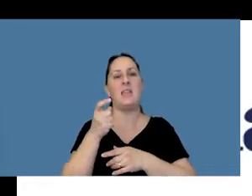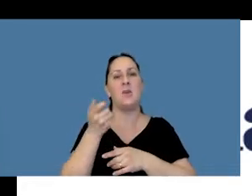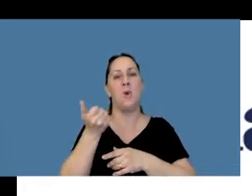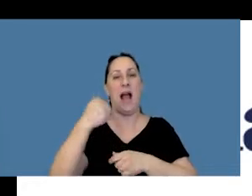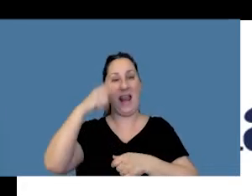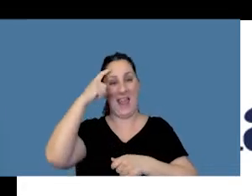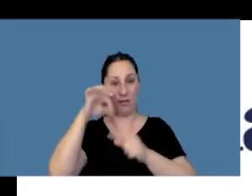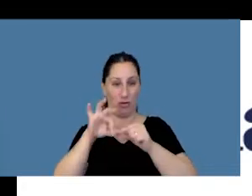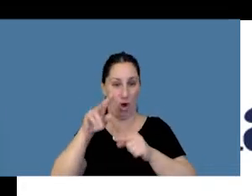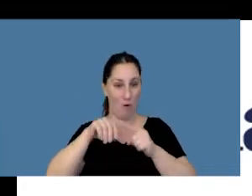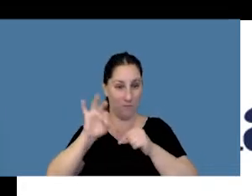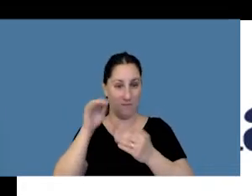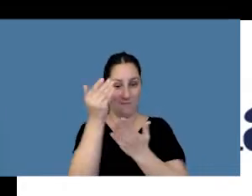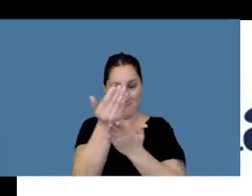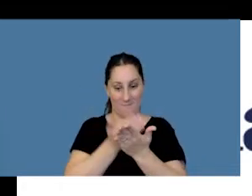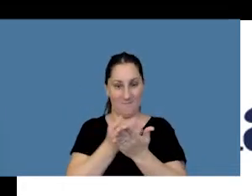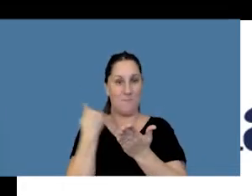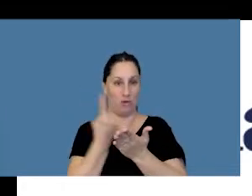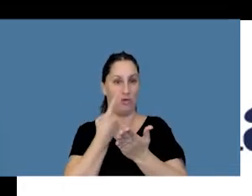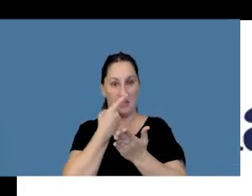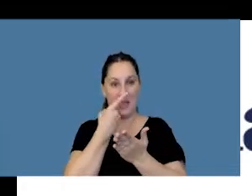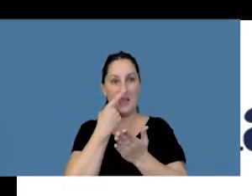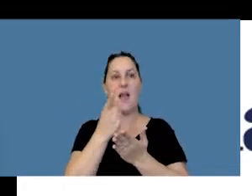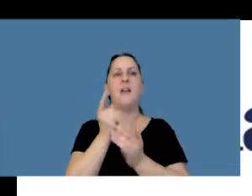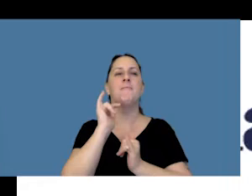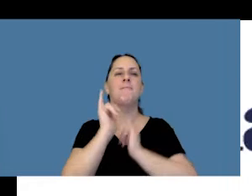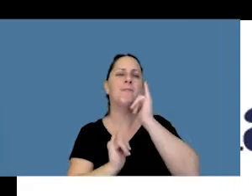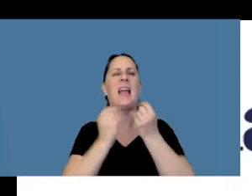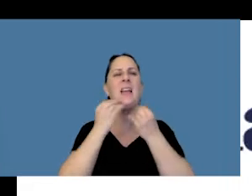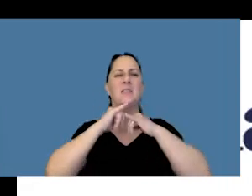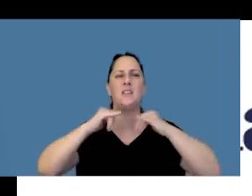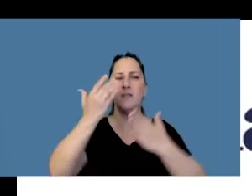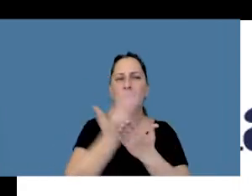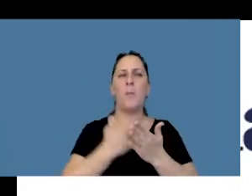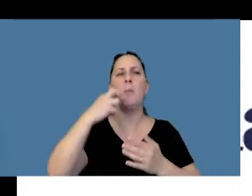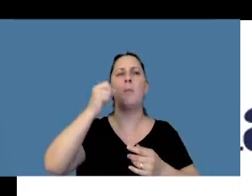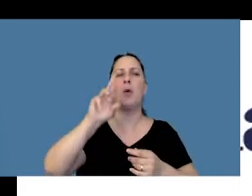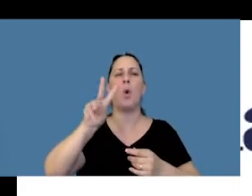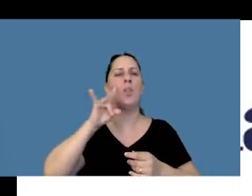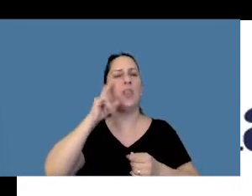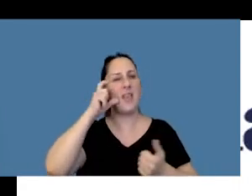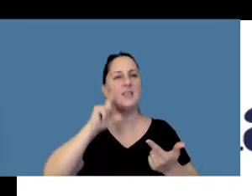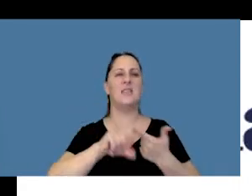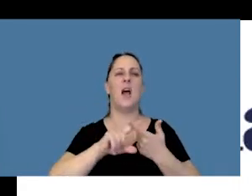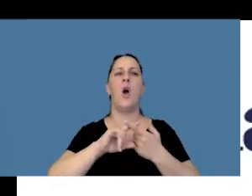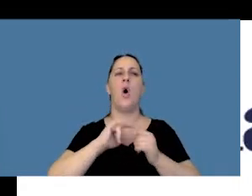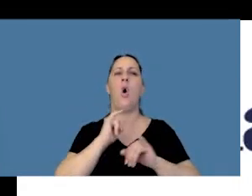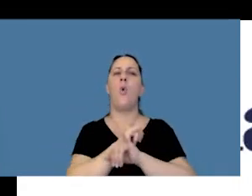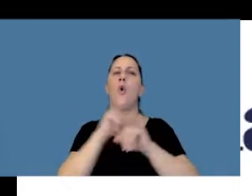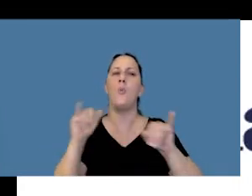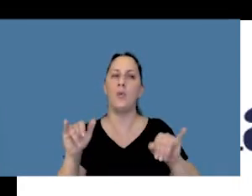nosotros nos, digamos, atrae, se define qué es un informe, una providencia, un comunicado, y